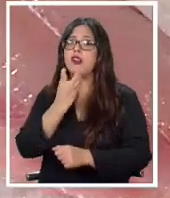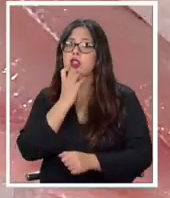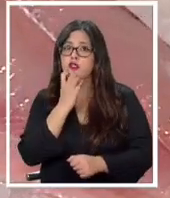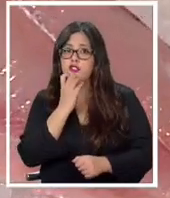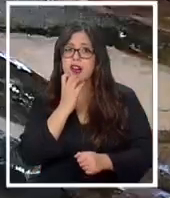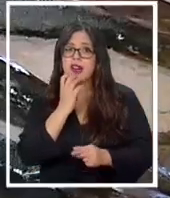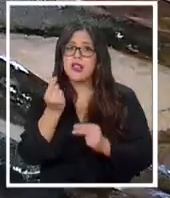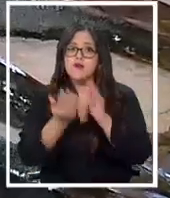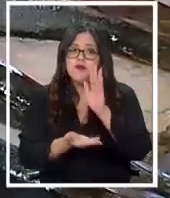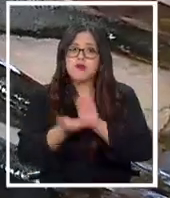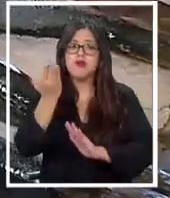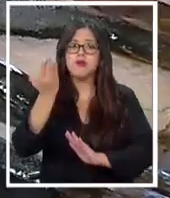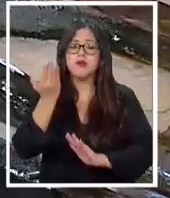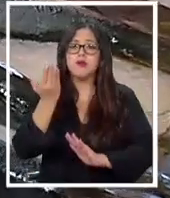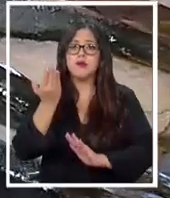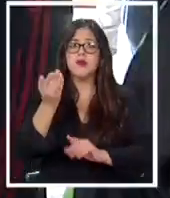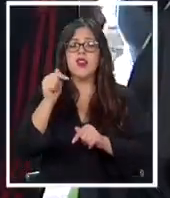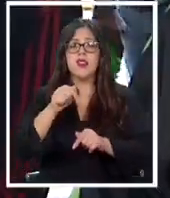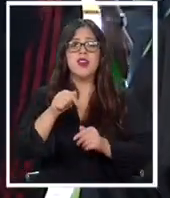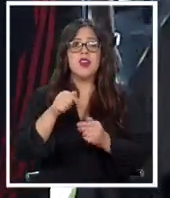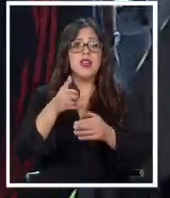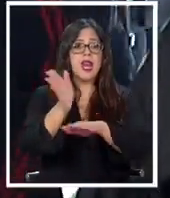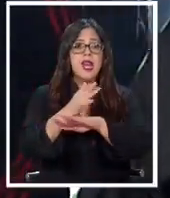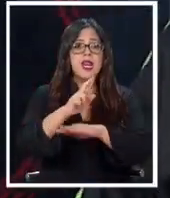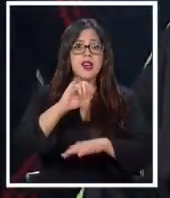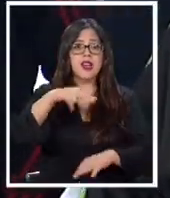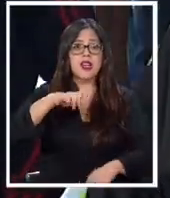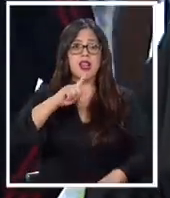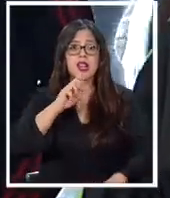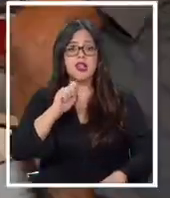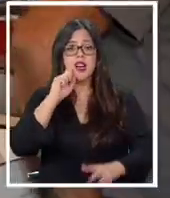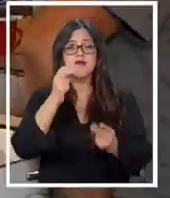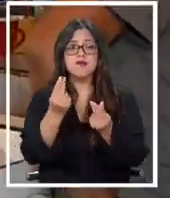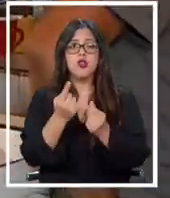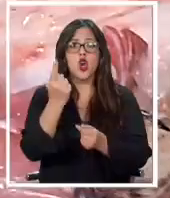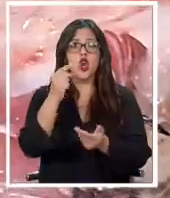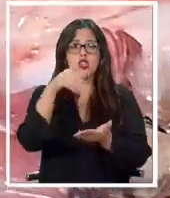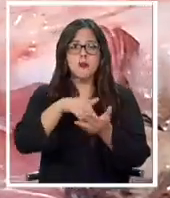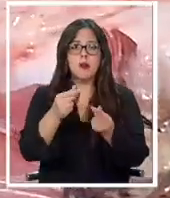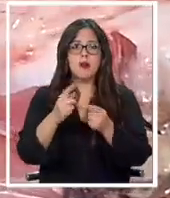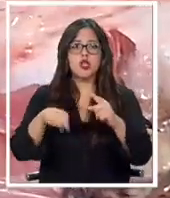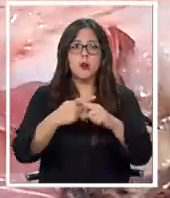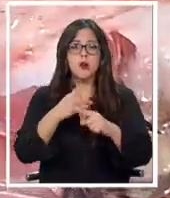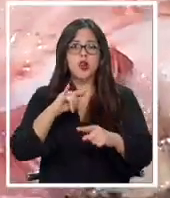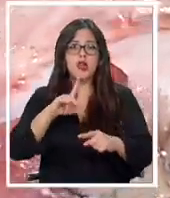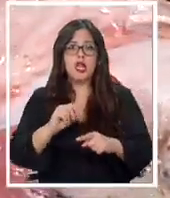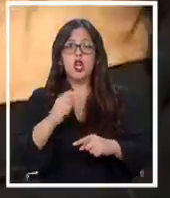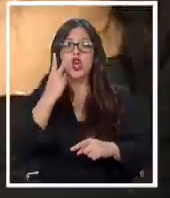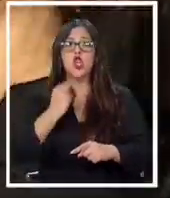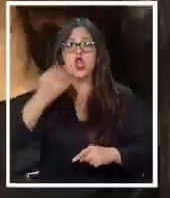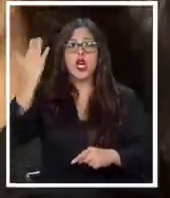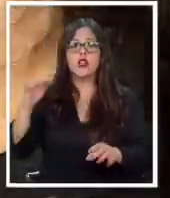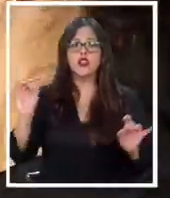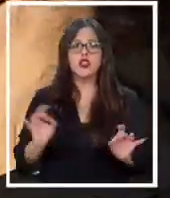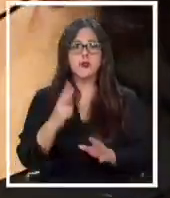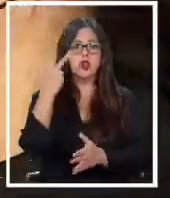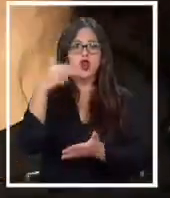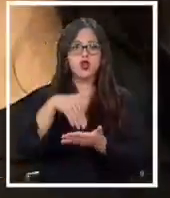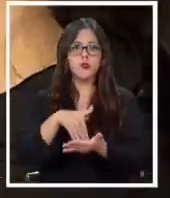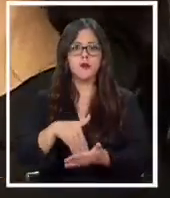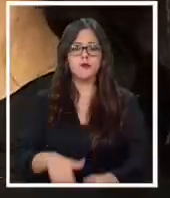alza fue considerable. La reineta llegó a su precio más alto, 11.000 pesos el kilo. Hace 2 días solo costaba